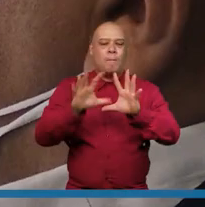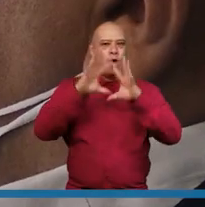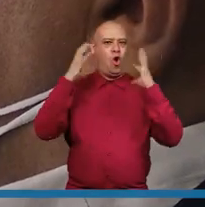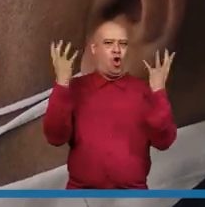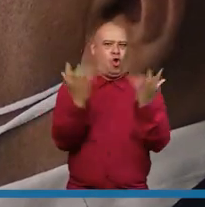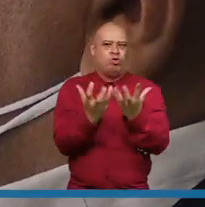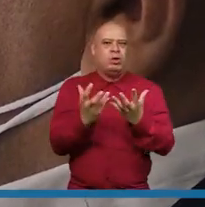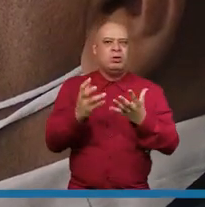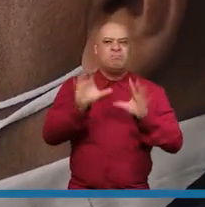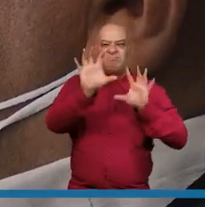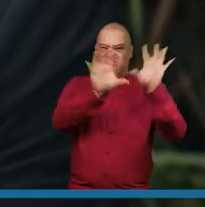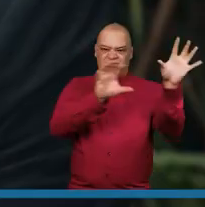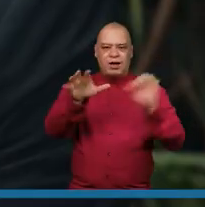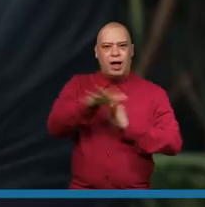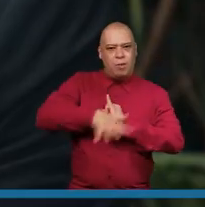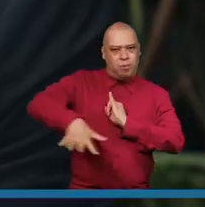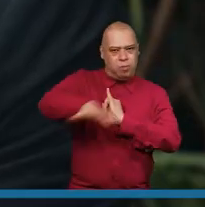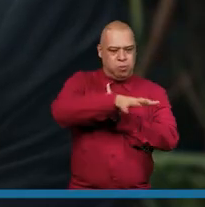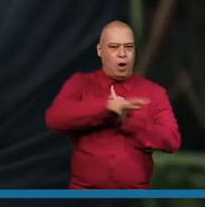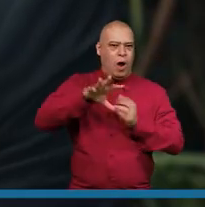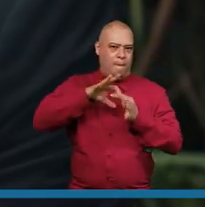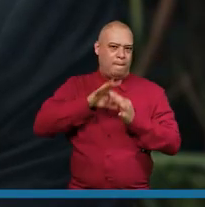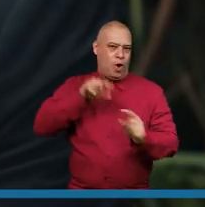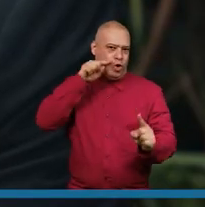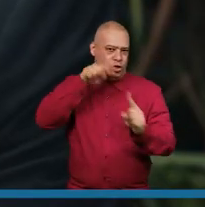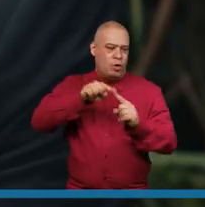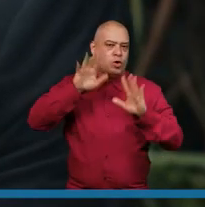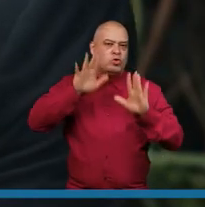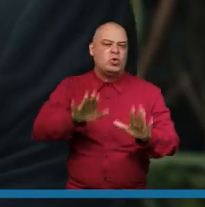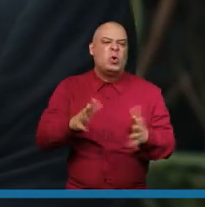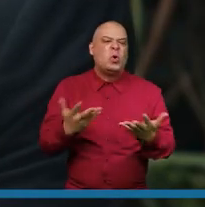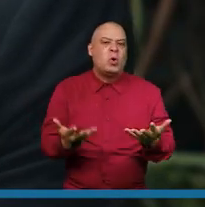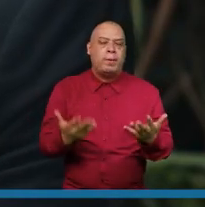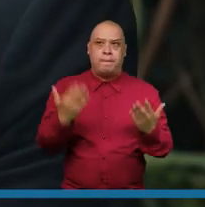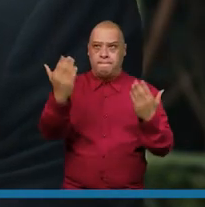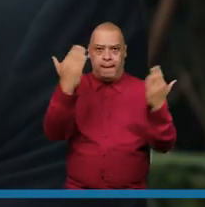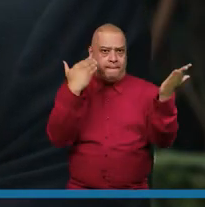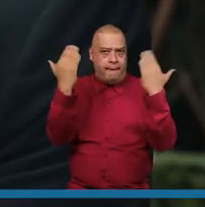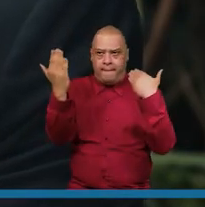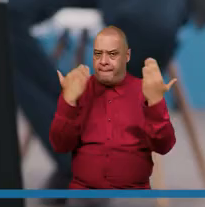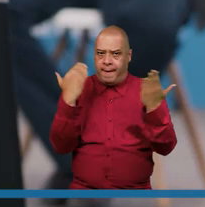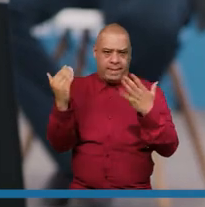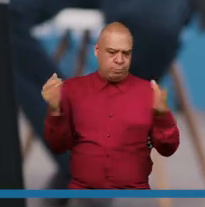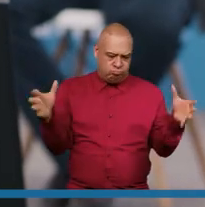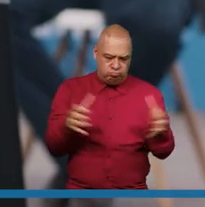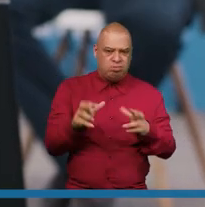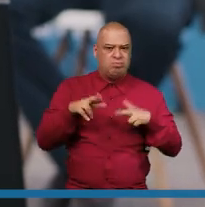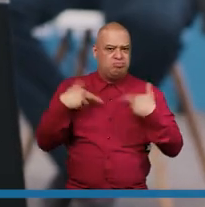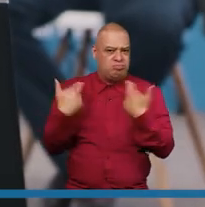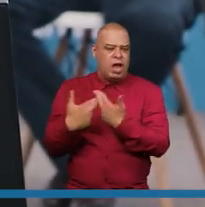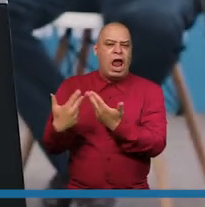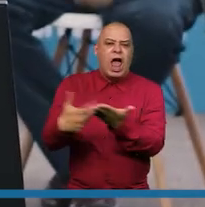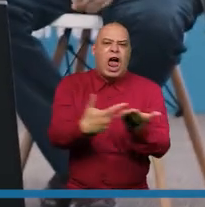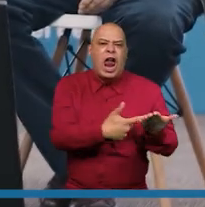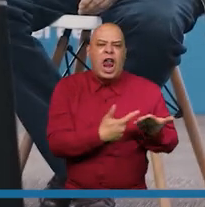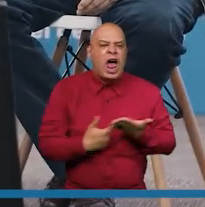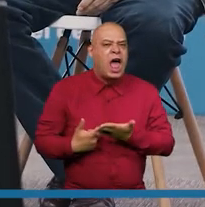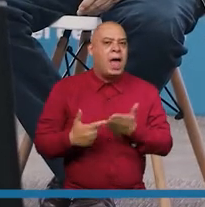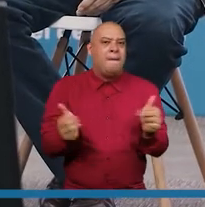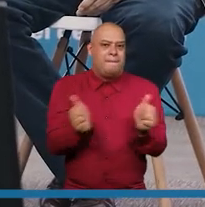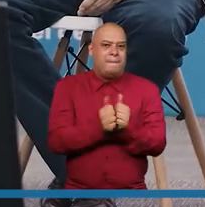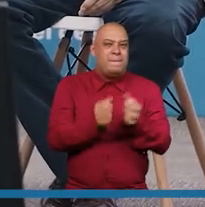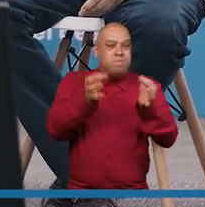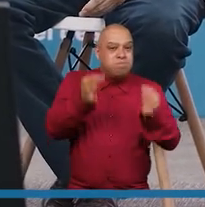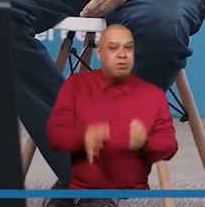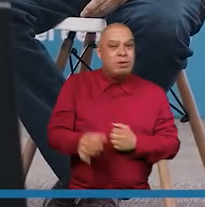de Gestión Metropolitana Regional. En ese sentido empezamos a convocar actores de Latinoamérica, pero esto necesitaba estar acompañado